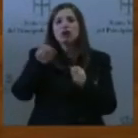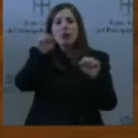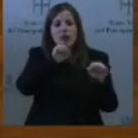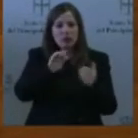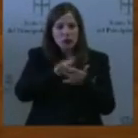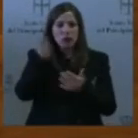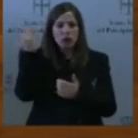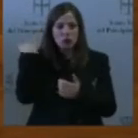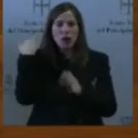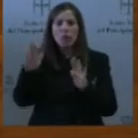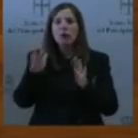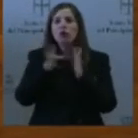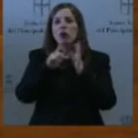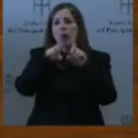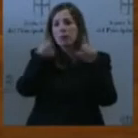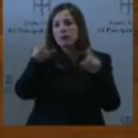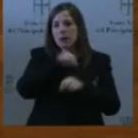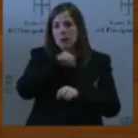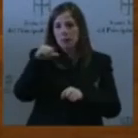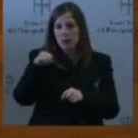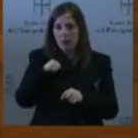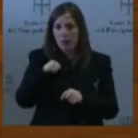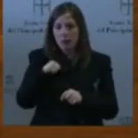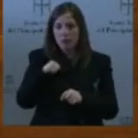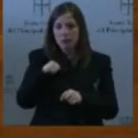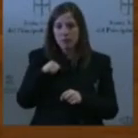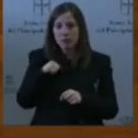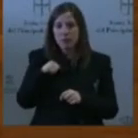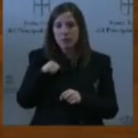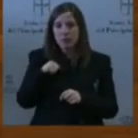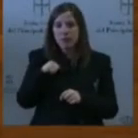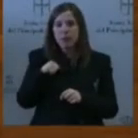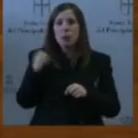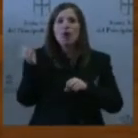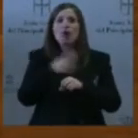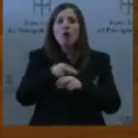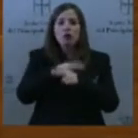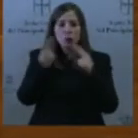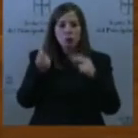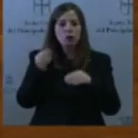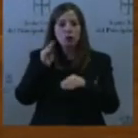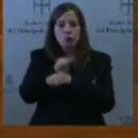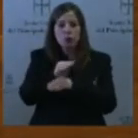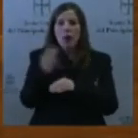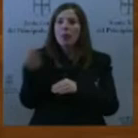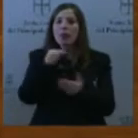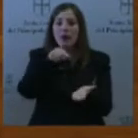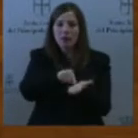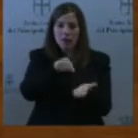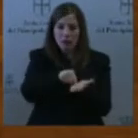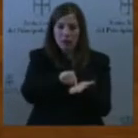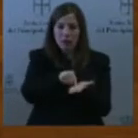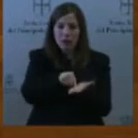privada se le conceden fondos públicos, se le deben exigir a cambio ciertas